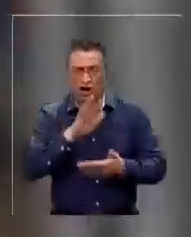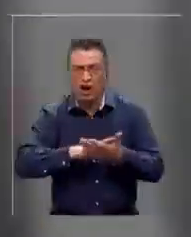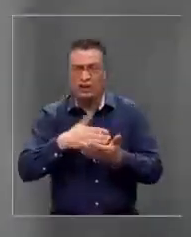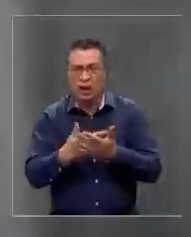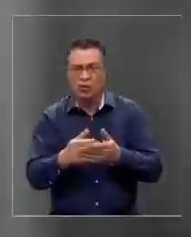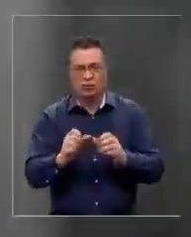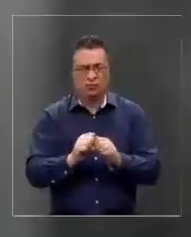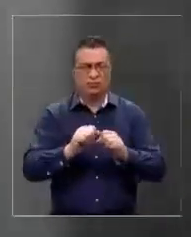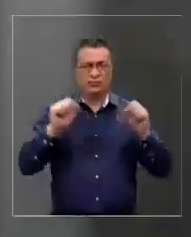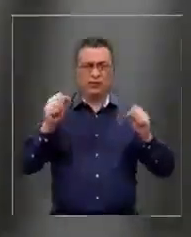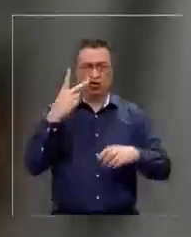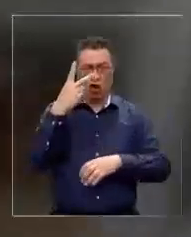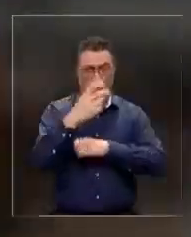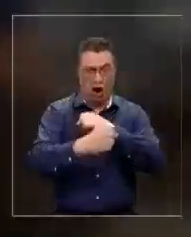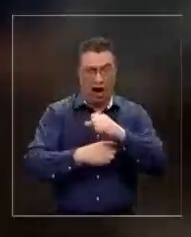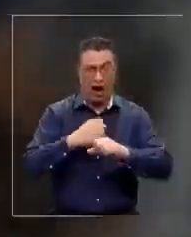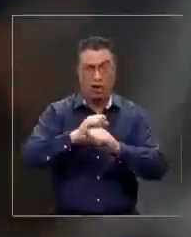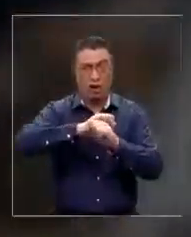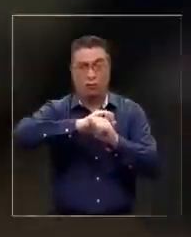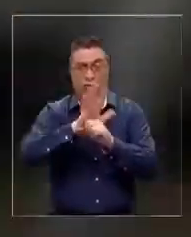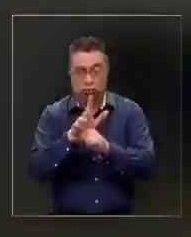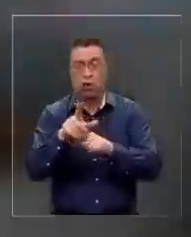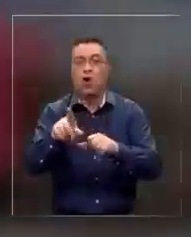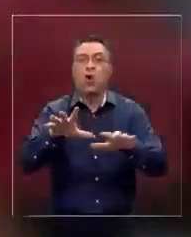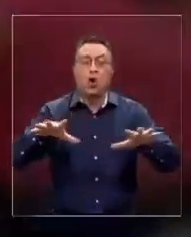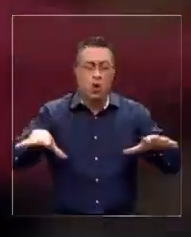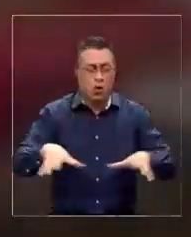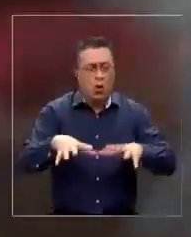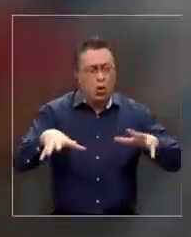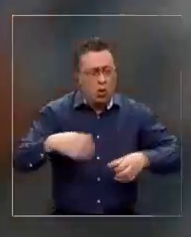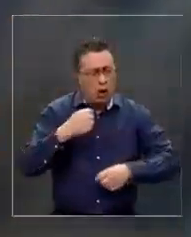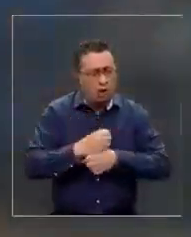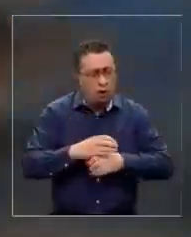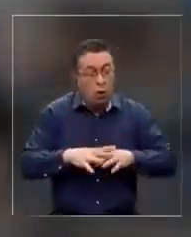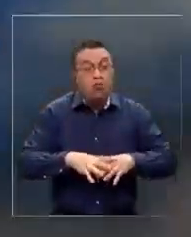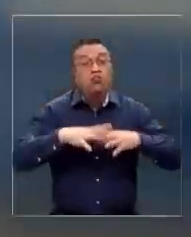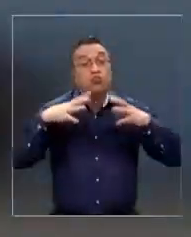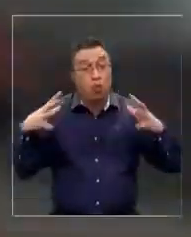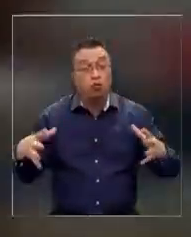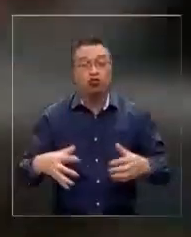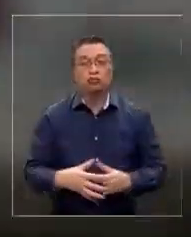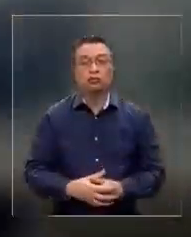que durante estos 2 años de pandemia han tenido exceso de demanda en su trabajo.